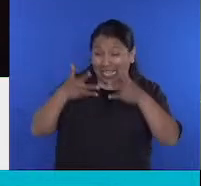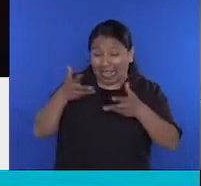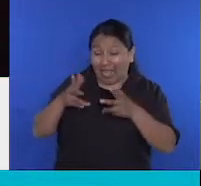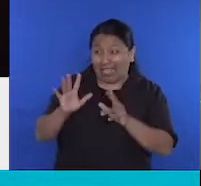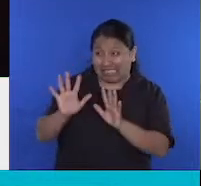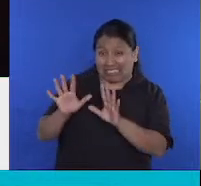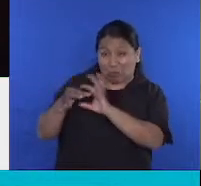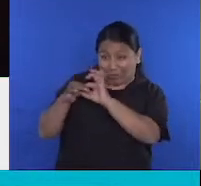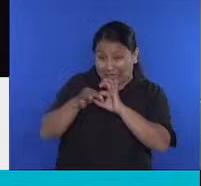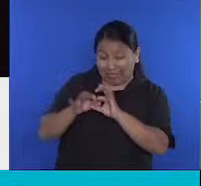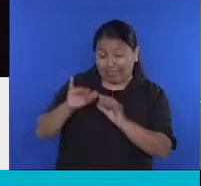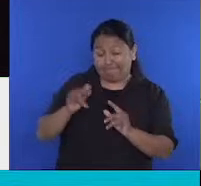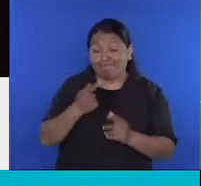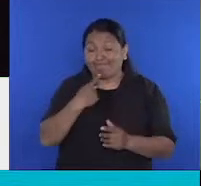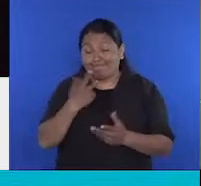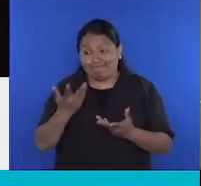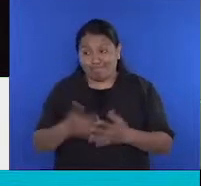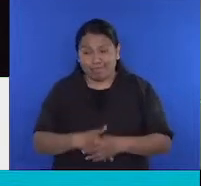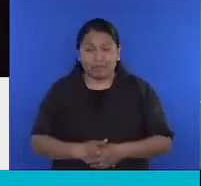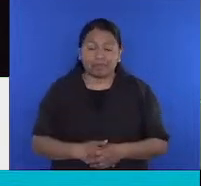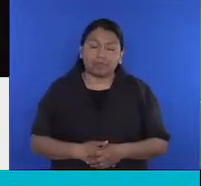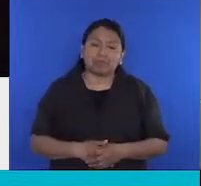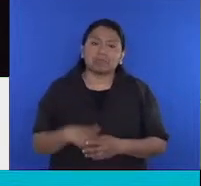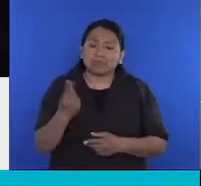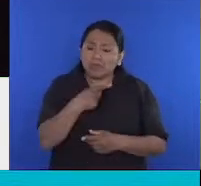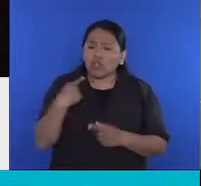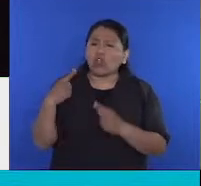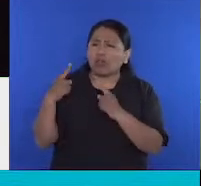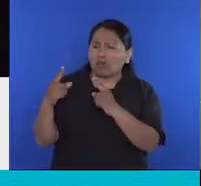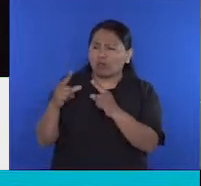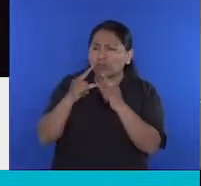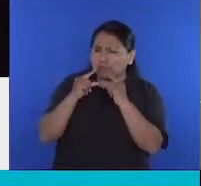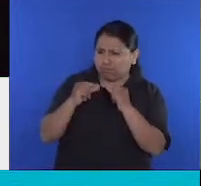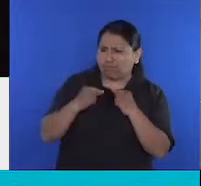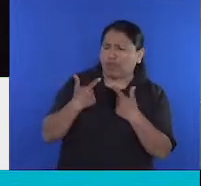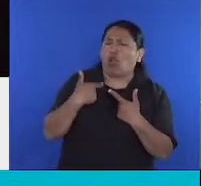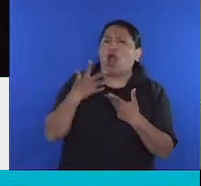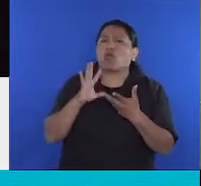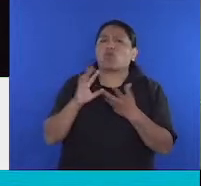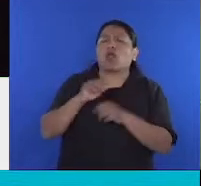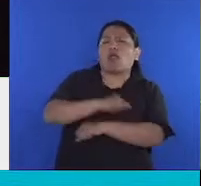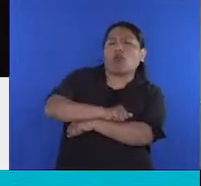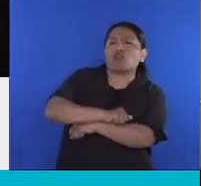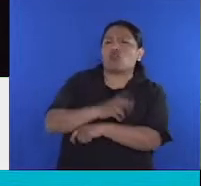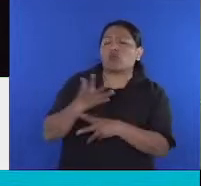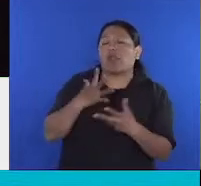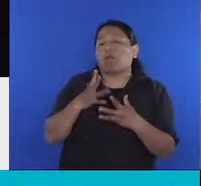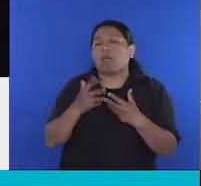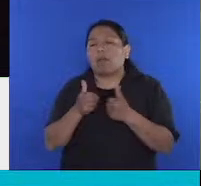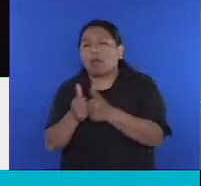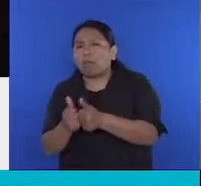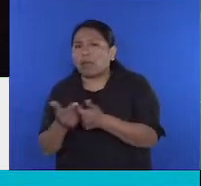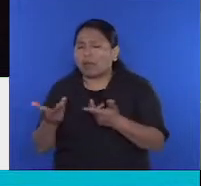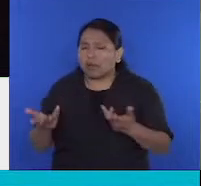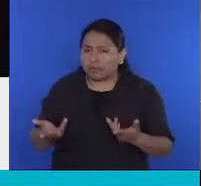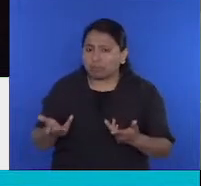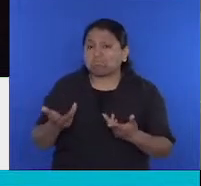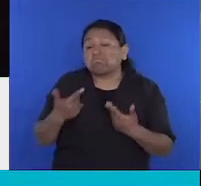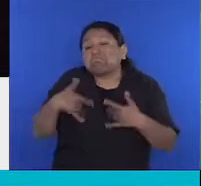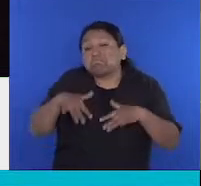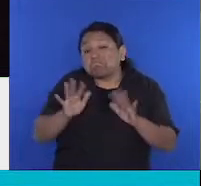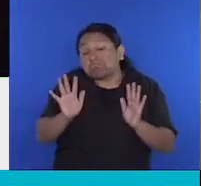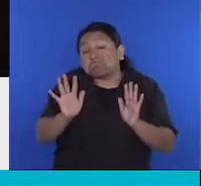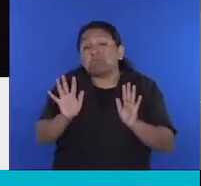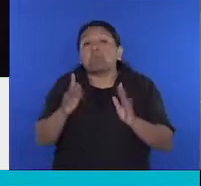Se nos critica a nosotros por asumir algunas actitudes, algunos acompañamientos que a lo mejor, porque se nos presume